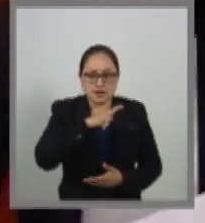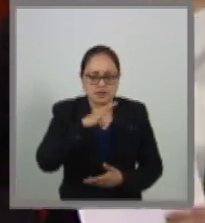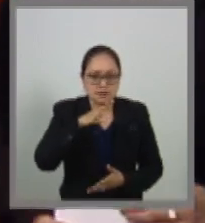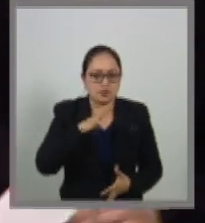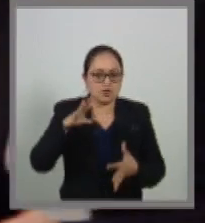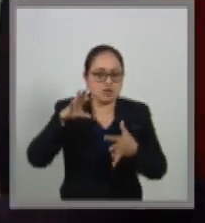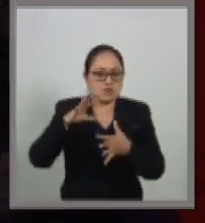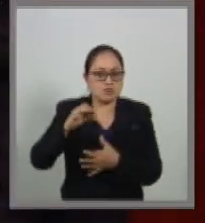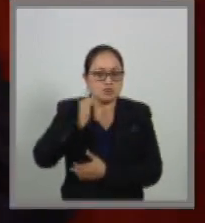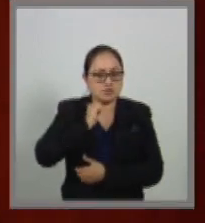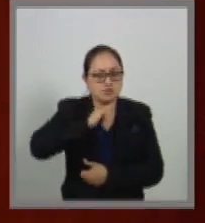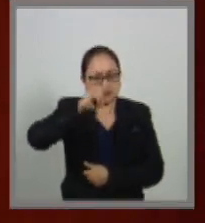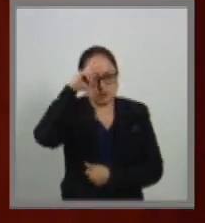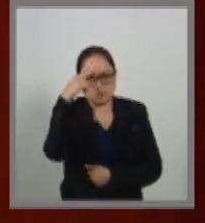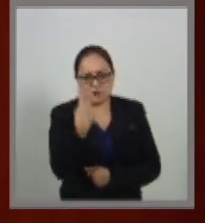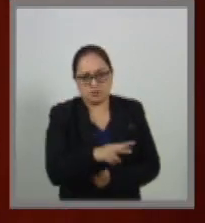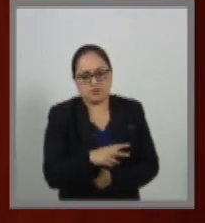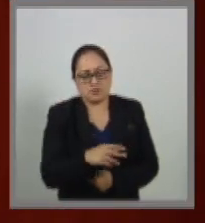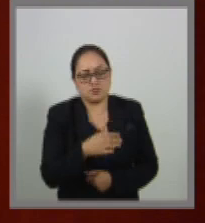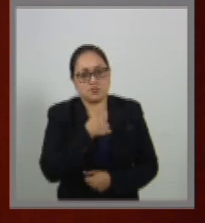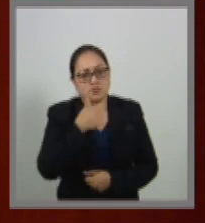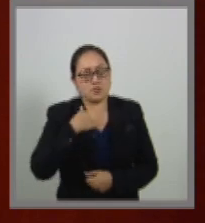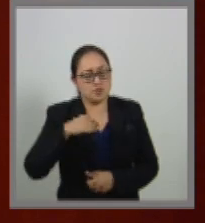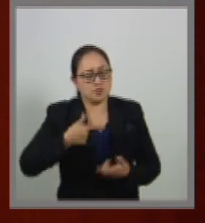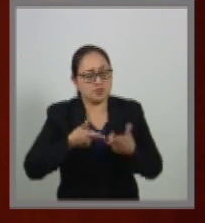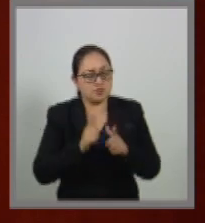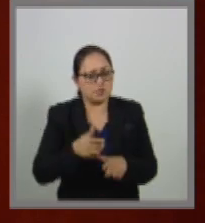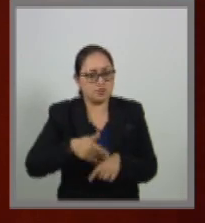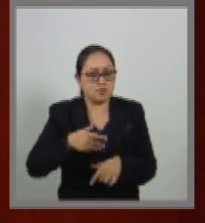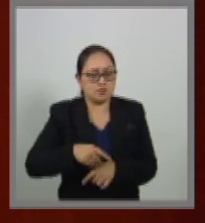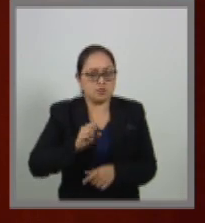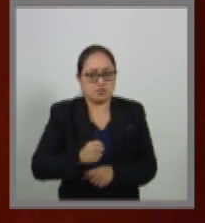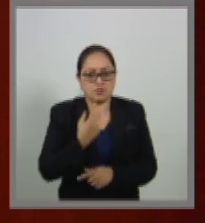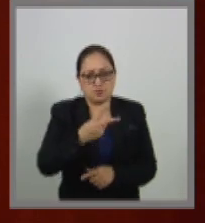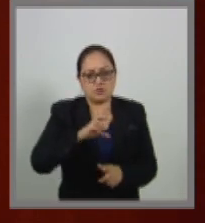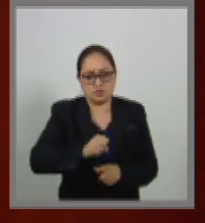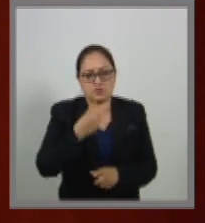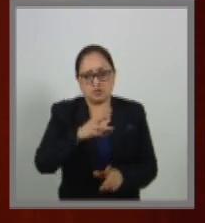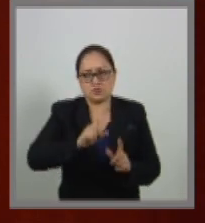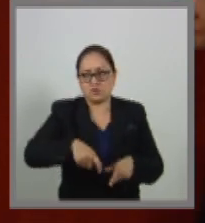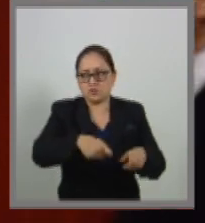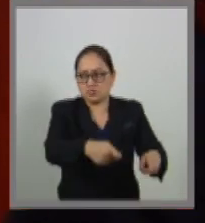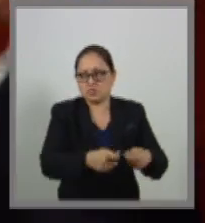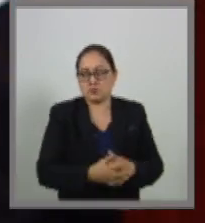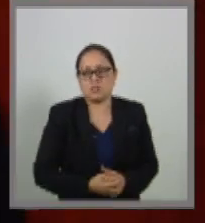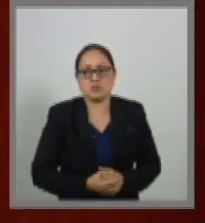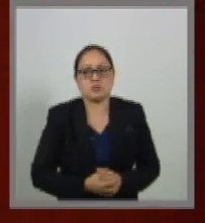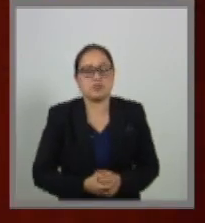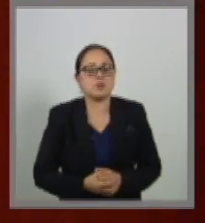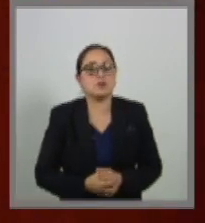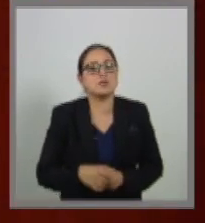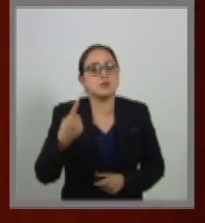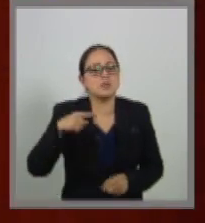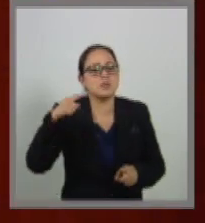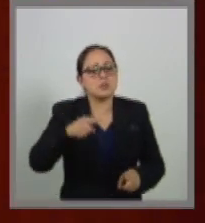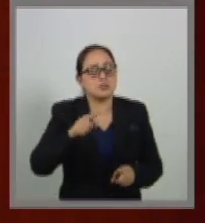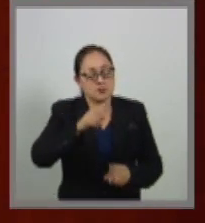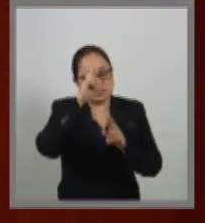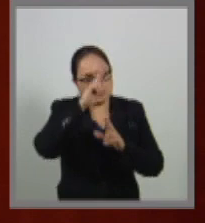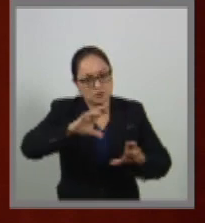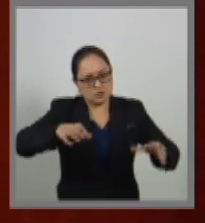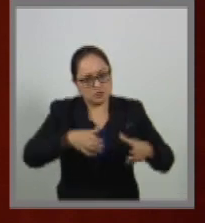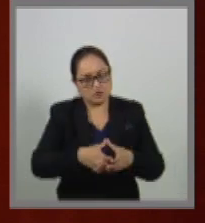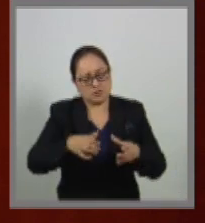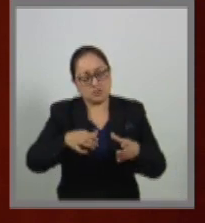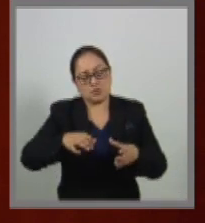de la República, integrante de la 62ª y 63ª legislatura del Honorable Congreso de los